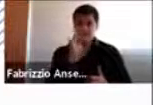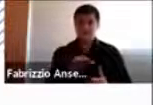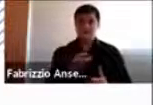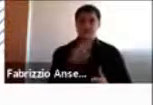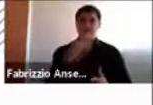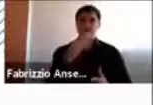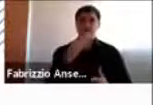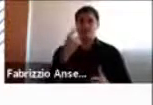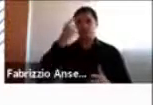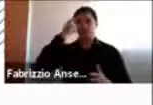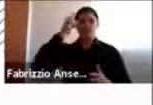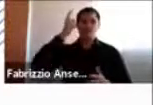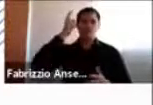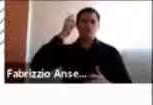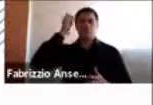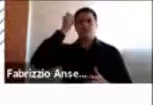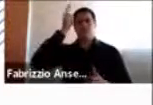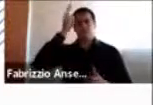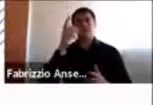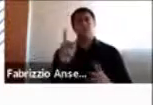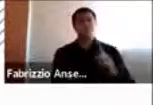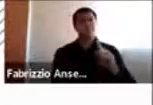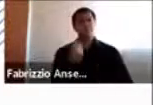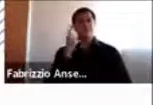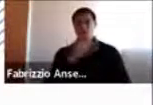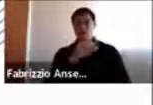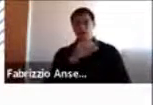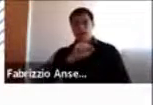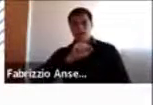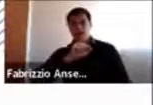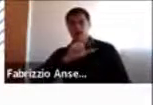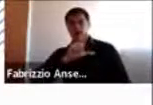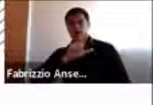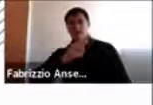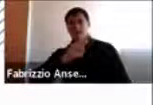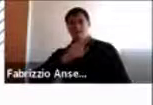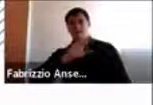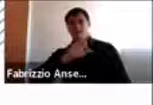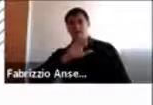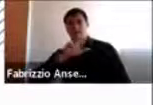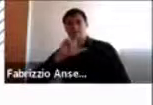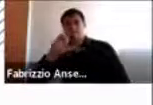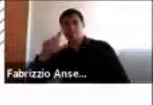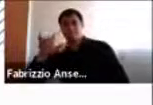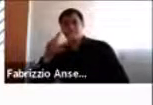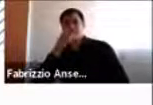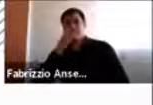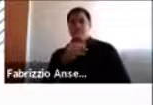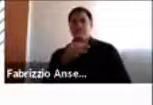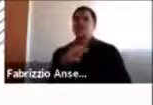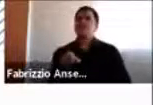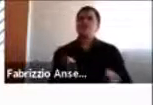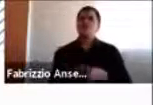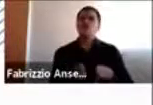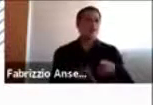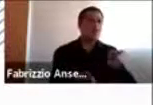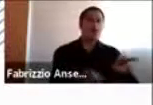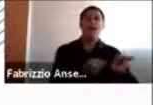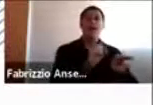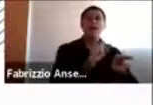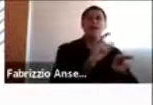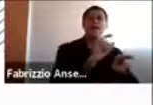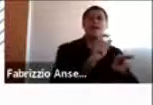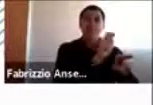el comprender las relaciones entre las letras y los sonidos que las representan o puede ser entre las letras y los